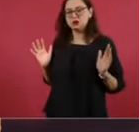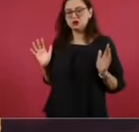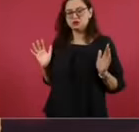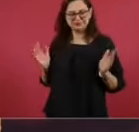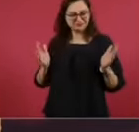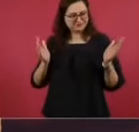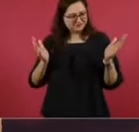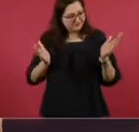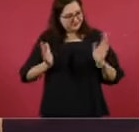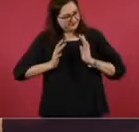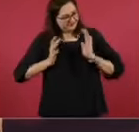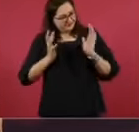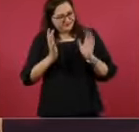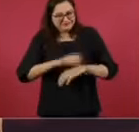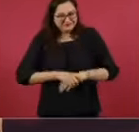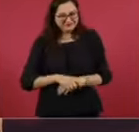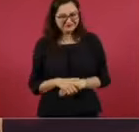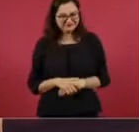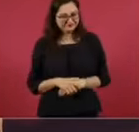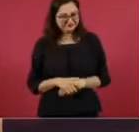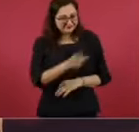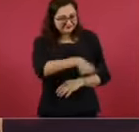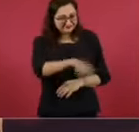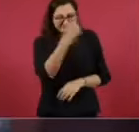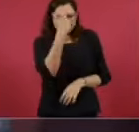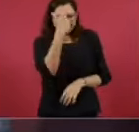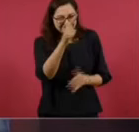Además, hasta